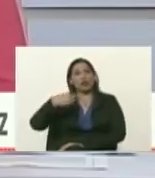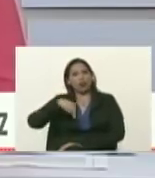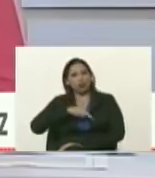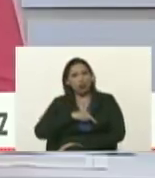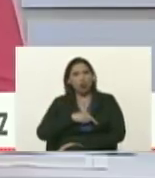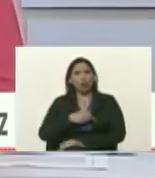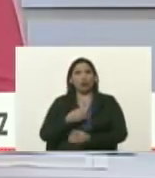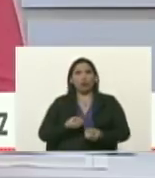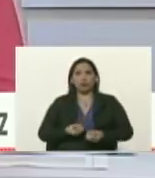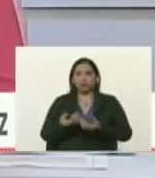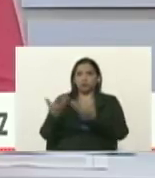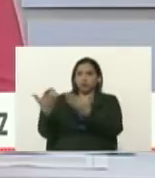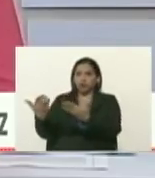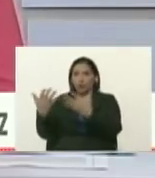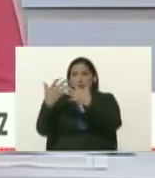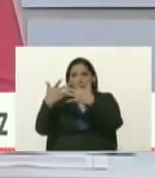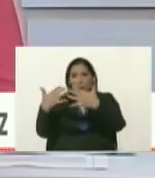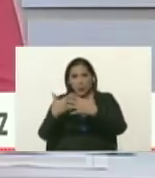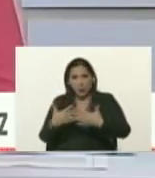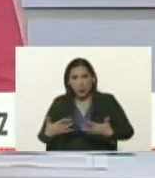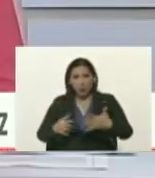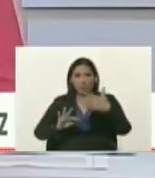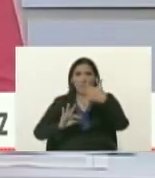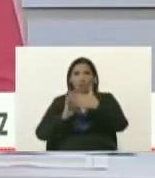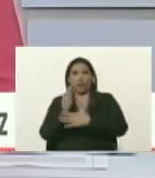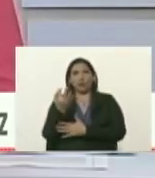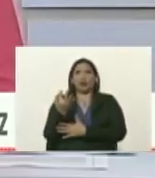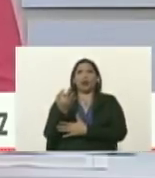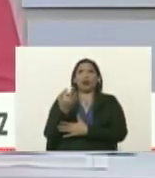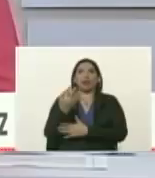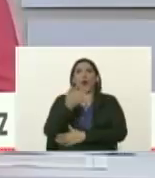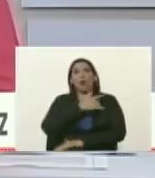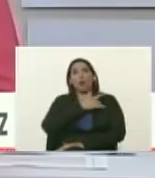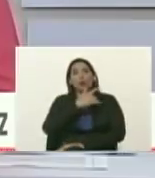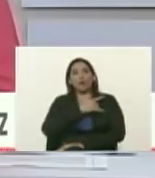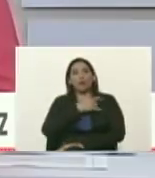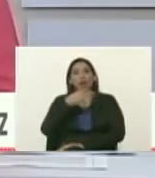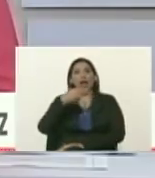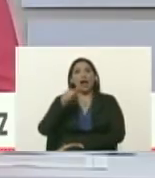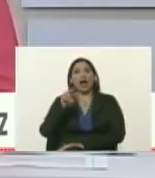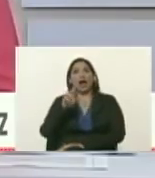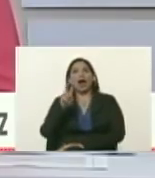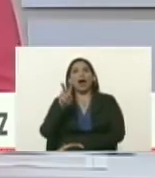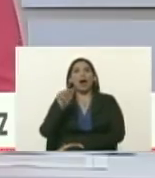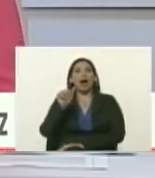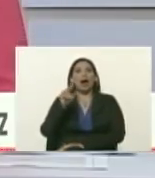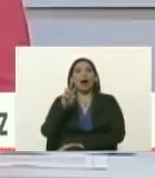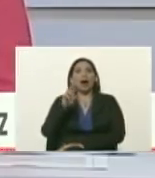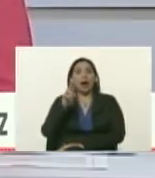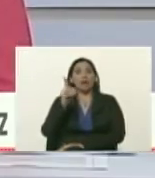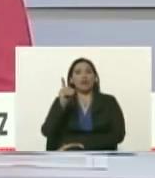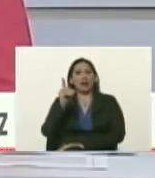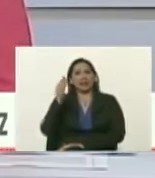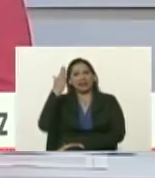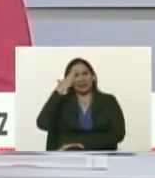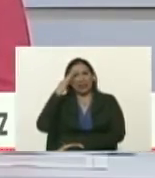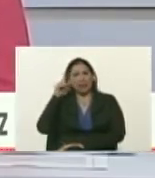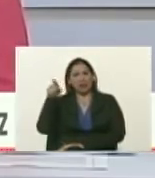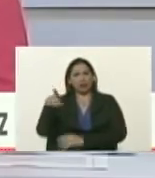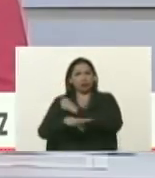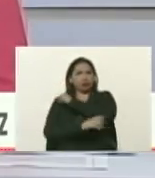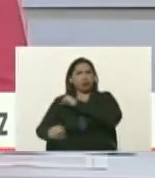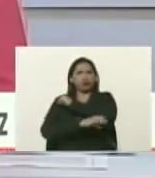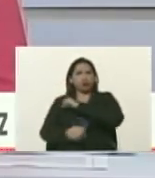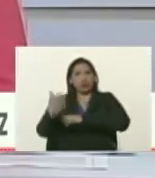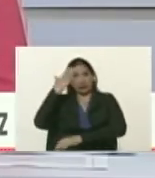enviar documentación fundada a la Universidad de Harvard para que sepa de sus fechorías y para que sepa